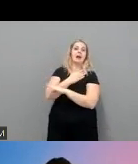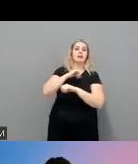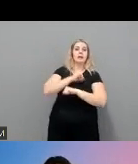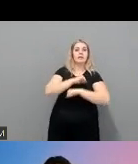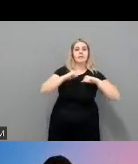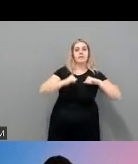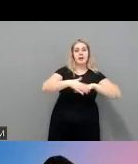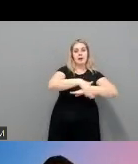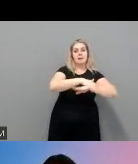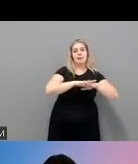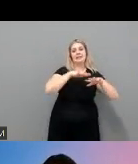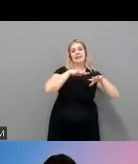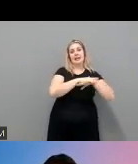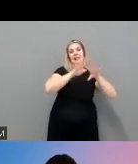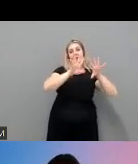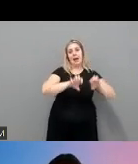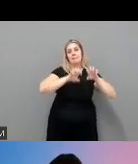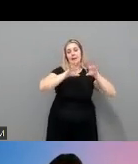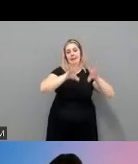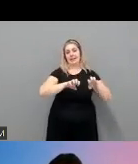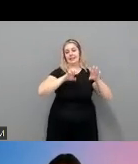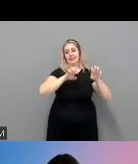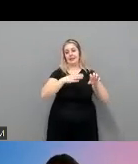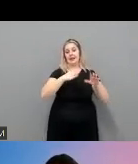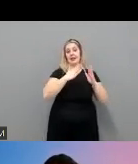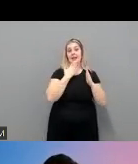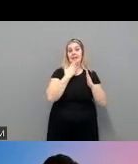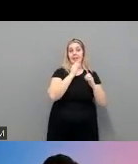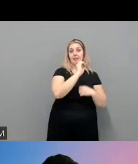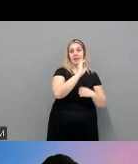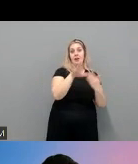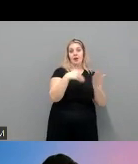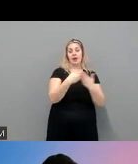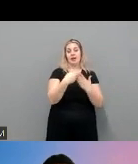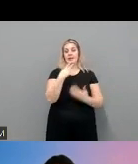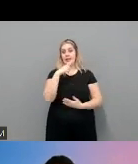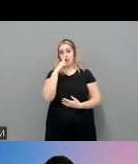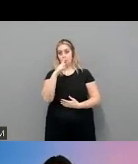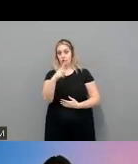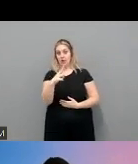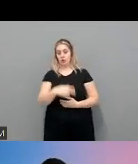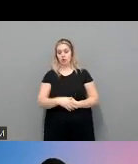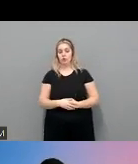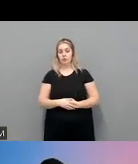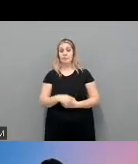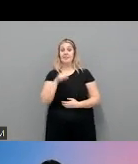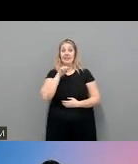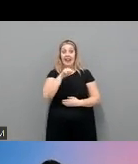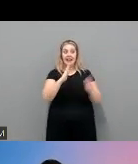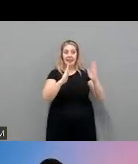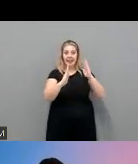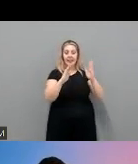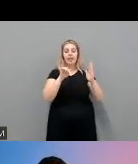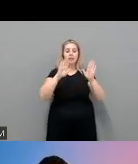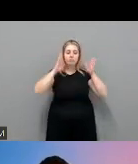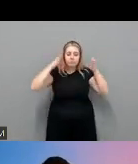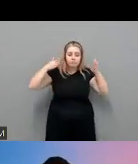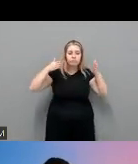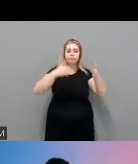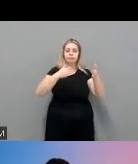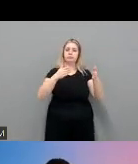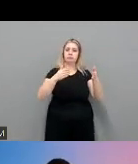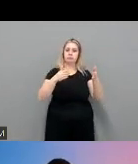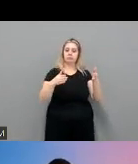en una red de aprendizajes desde los 0 hasta los 2 años. Y es ahí donde tenemos que trabajar.